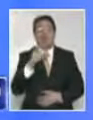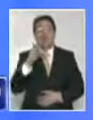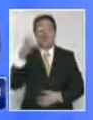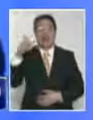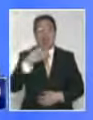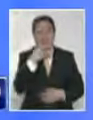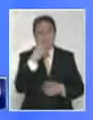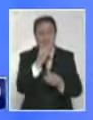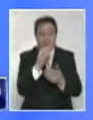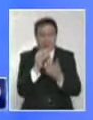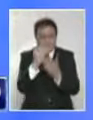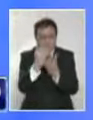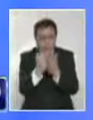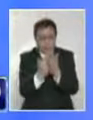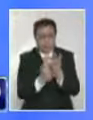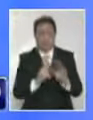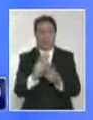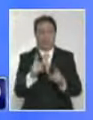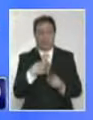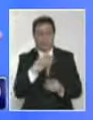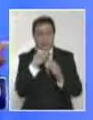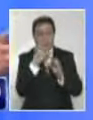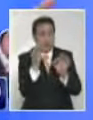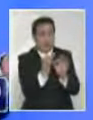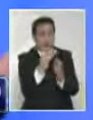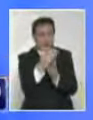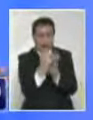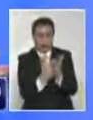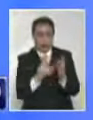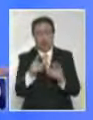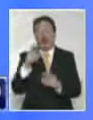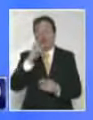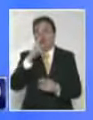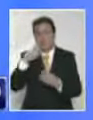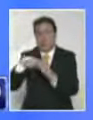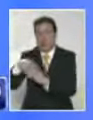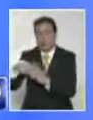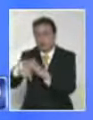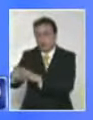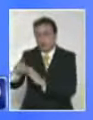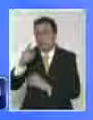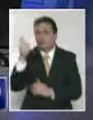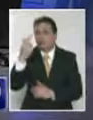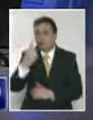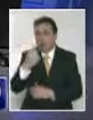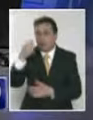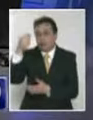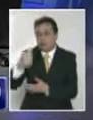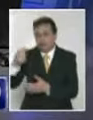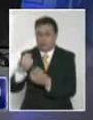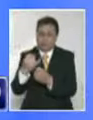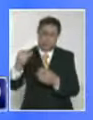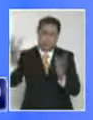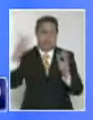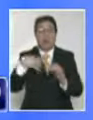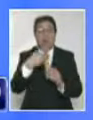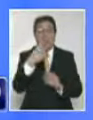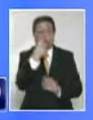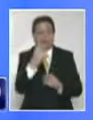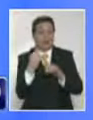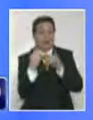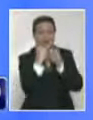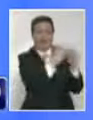pero no le daba el detalle. Y él después parece que hacía todas estas barbaridades que aparentemente o realmente cometió.